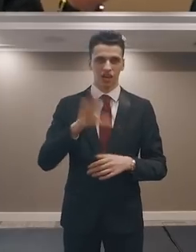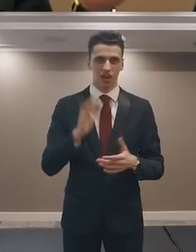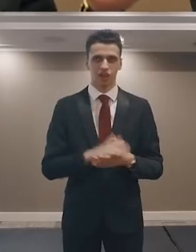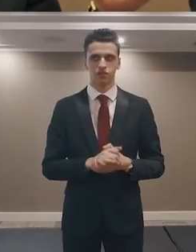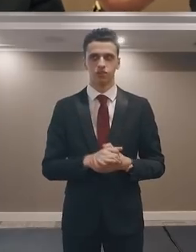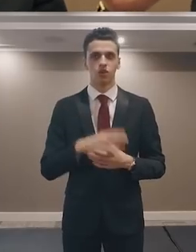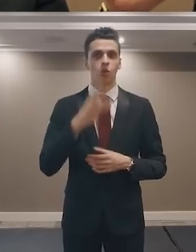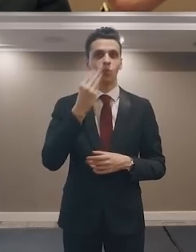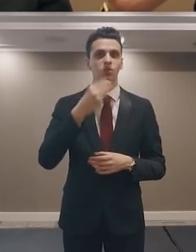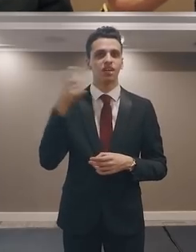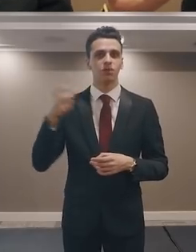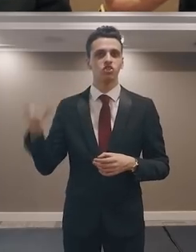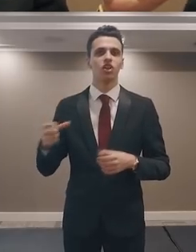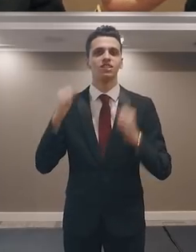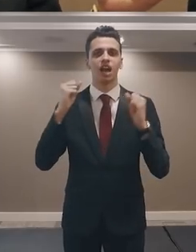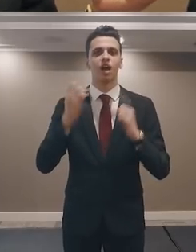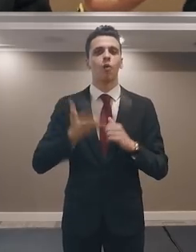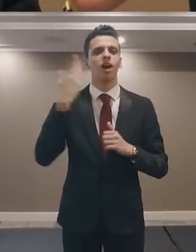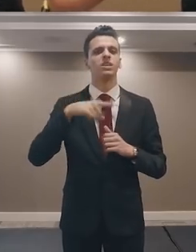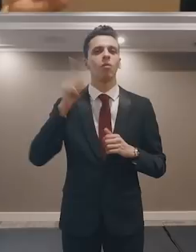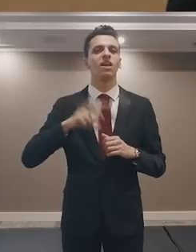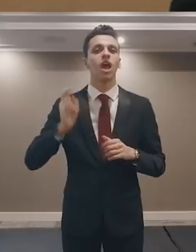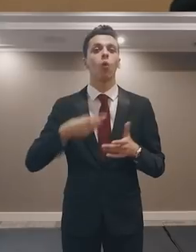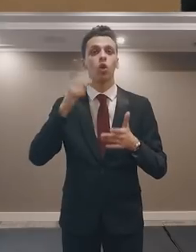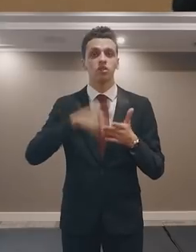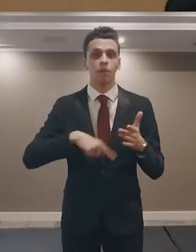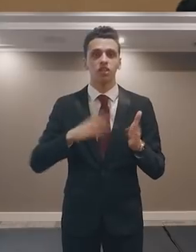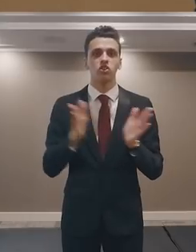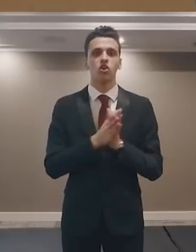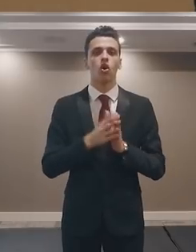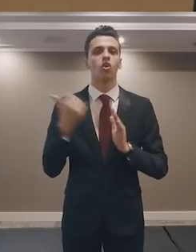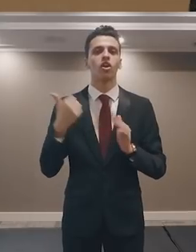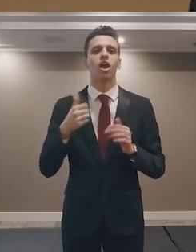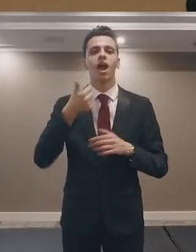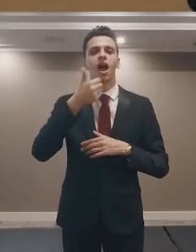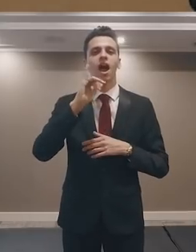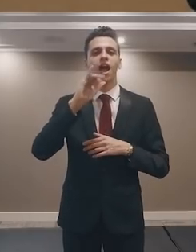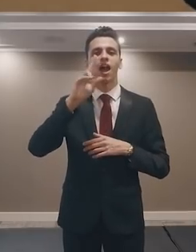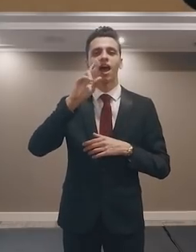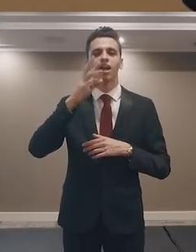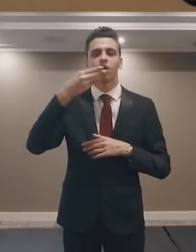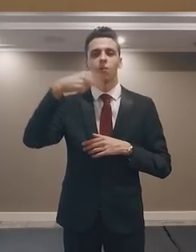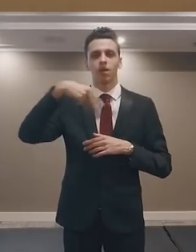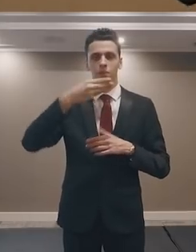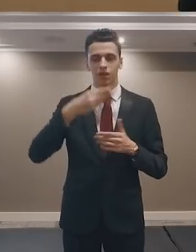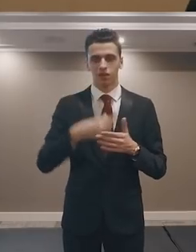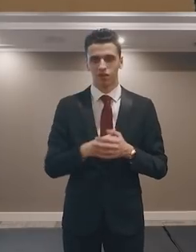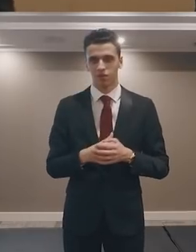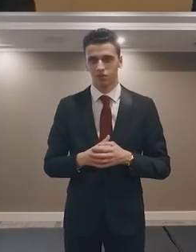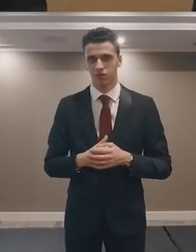mes con el bambi y es una aplicación no tiene más de 50 empleados como whatsapp que tiene 55 empleados